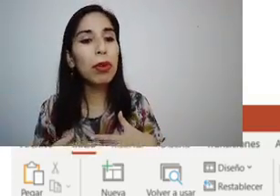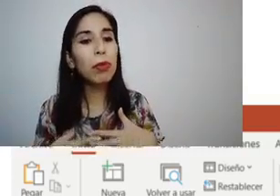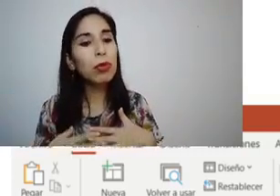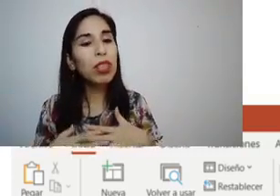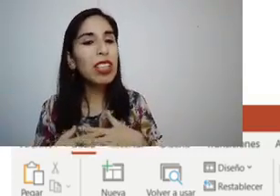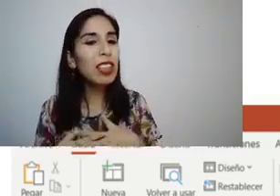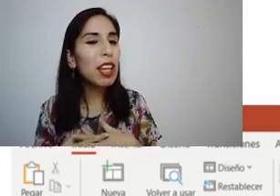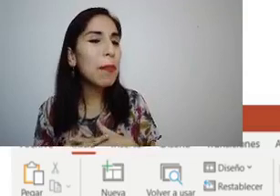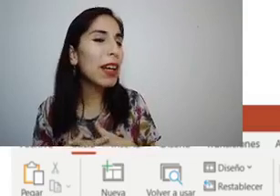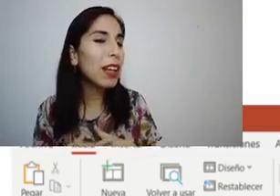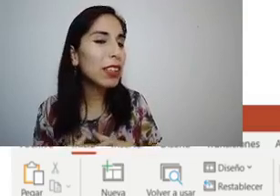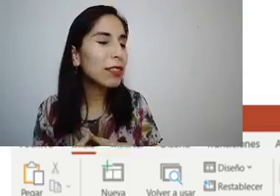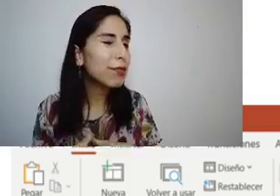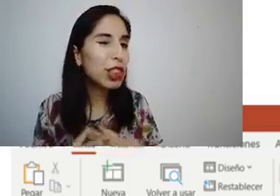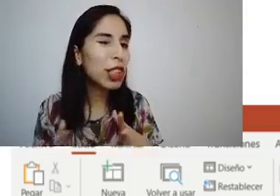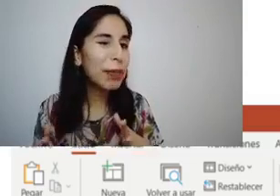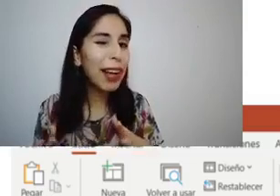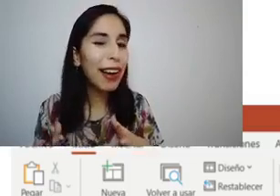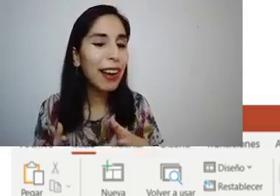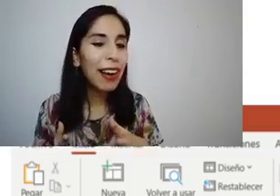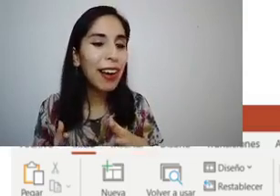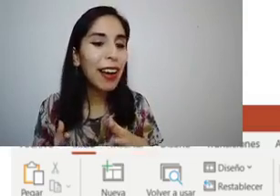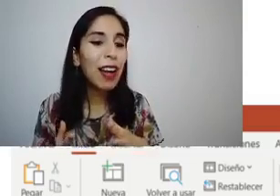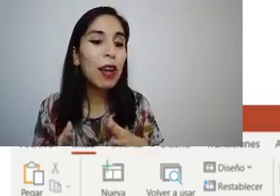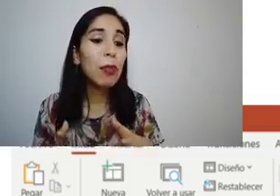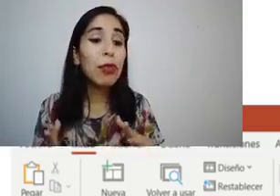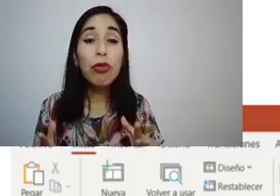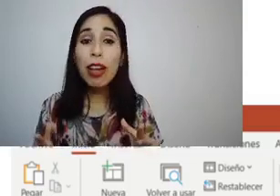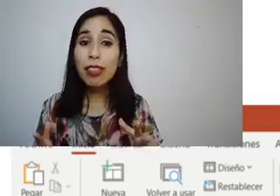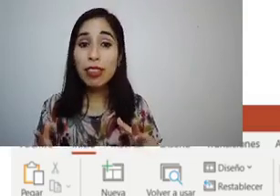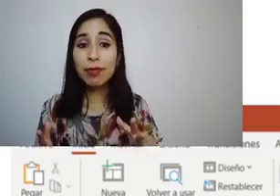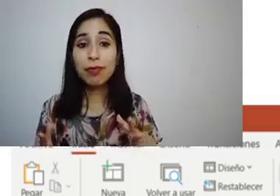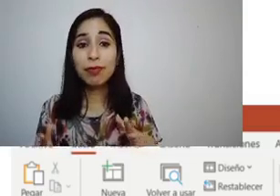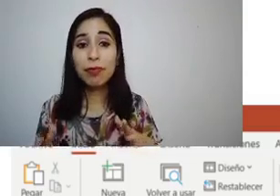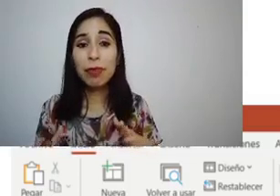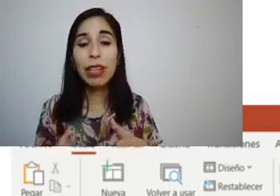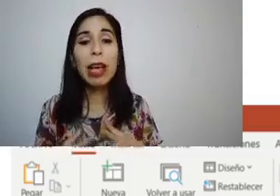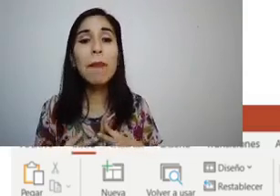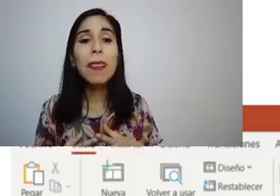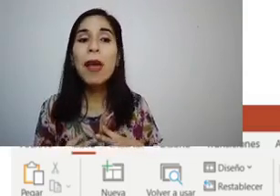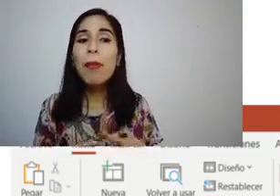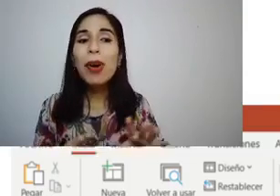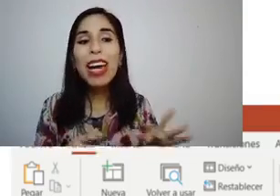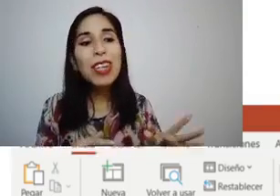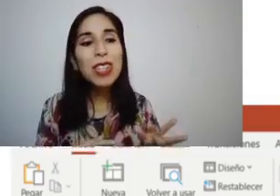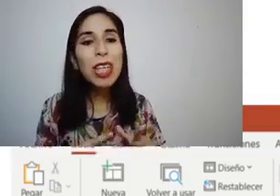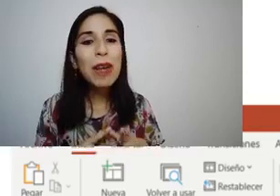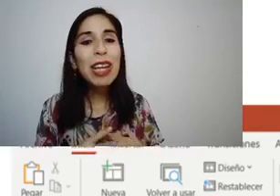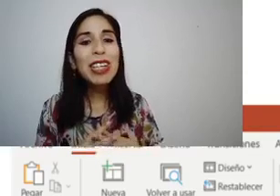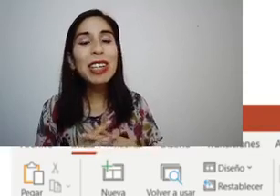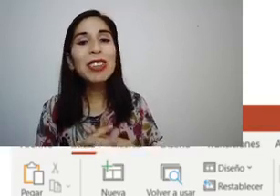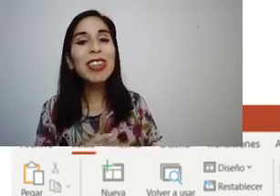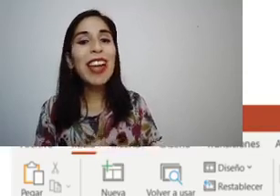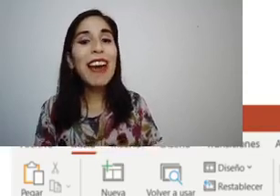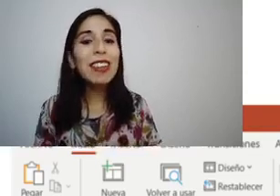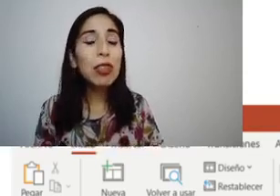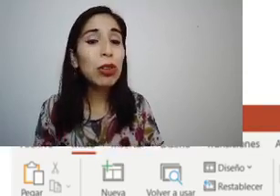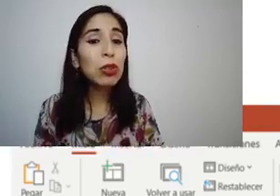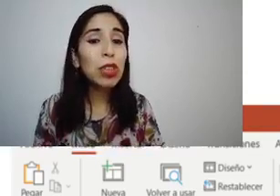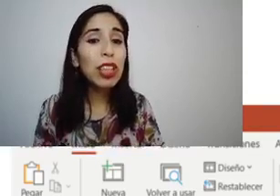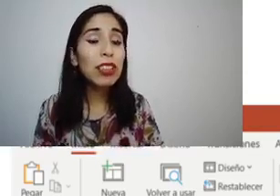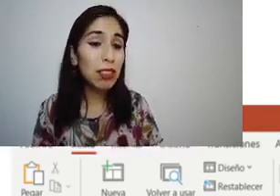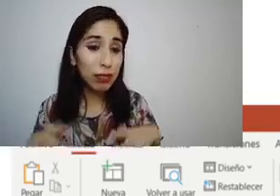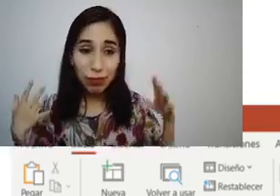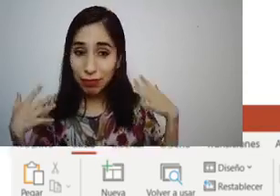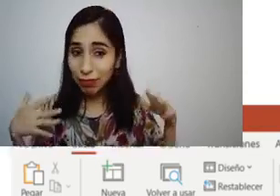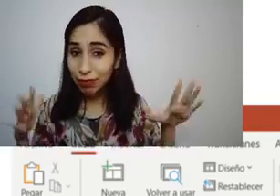powerpoint ustedes creen para que nos servirá muy fácil verdad por ahí estaba leyendo que antes